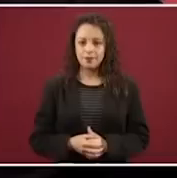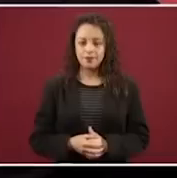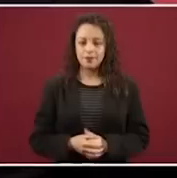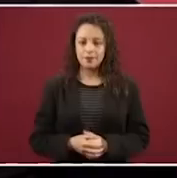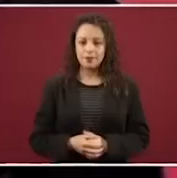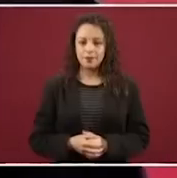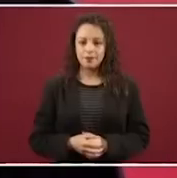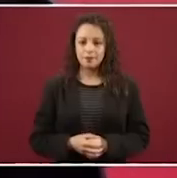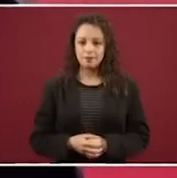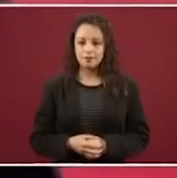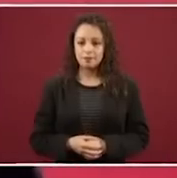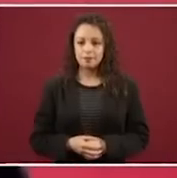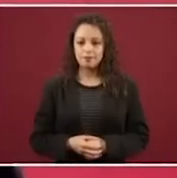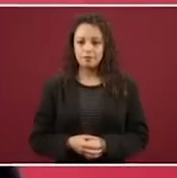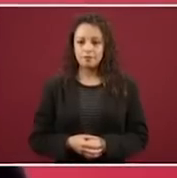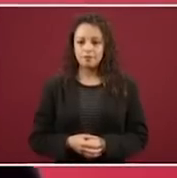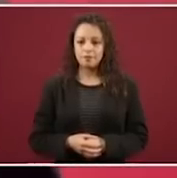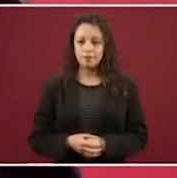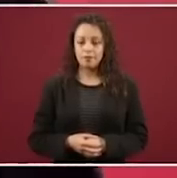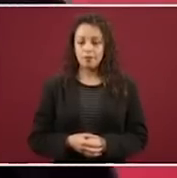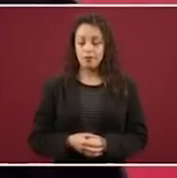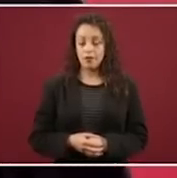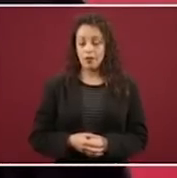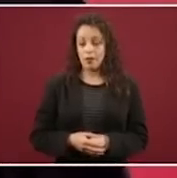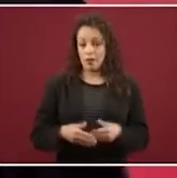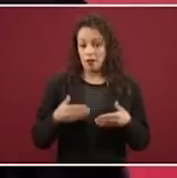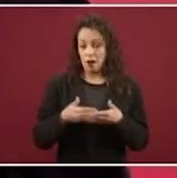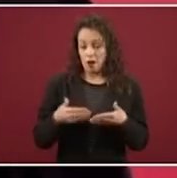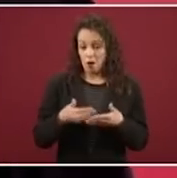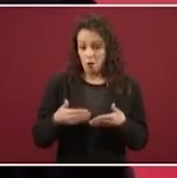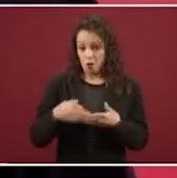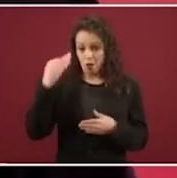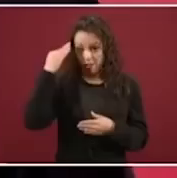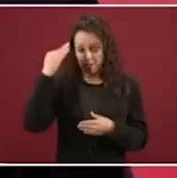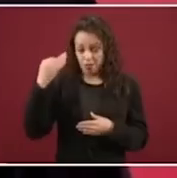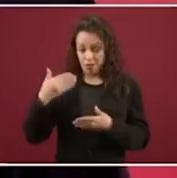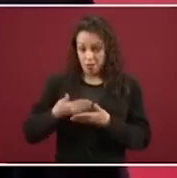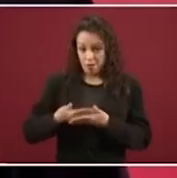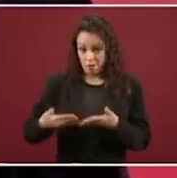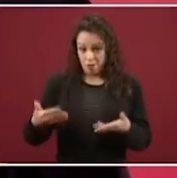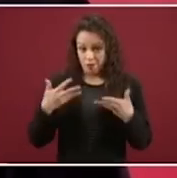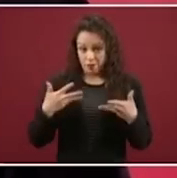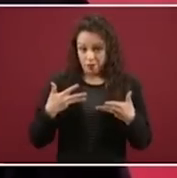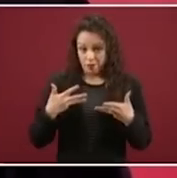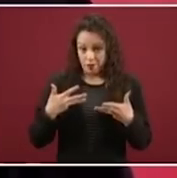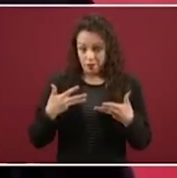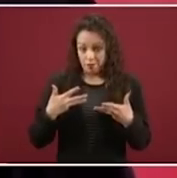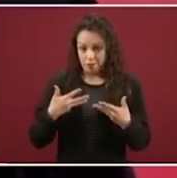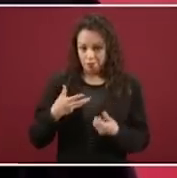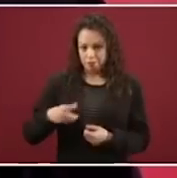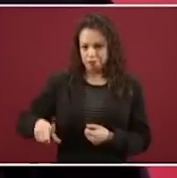ni a tiempos recientes de los gobiernos neoliberales.